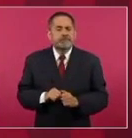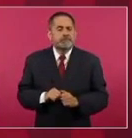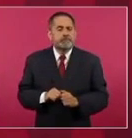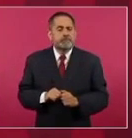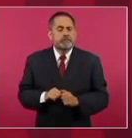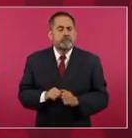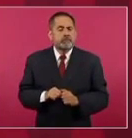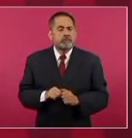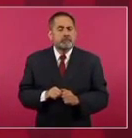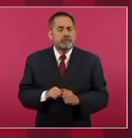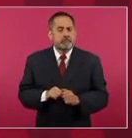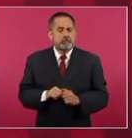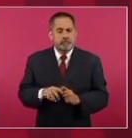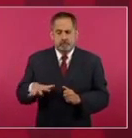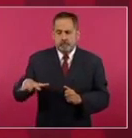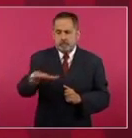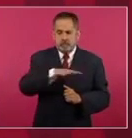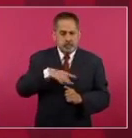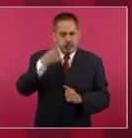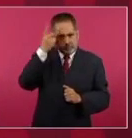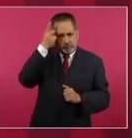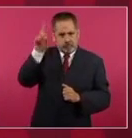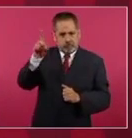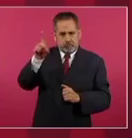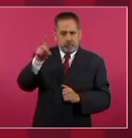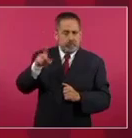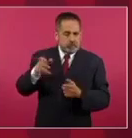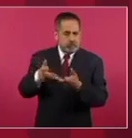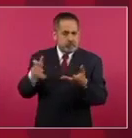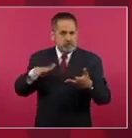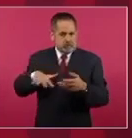los propietarios,